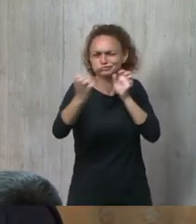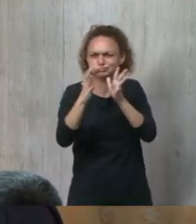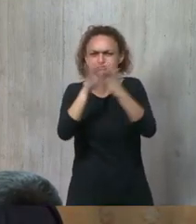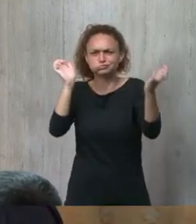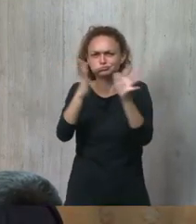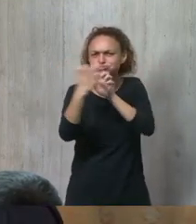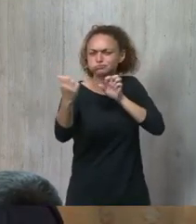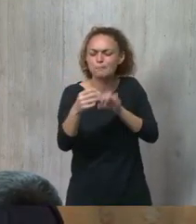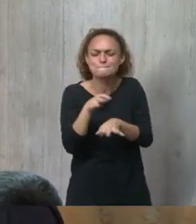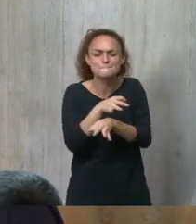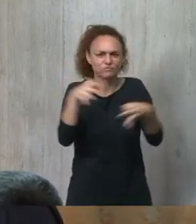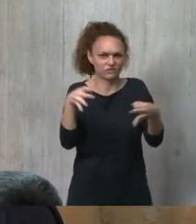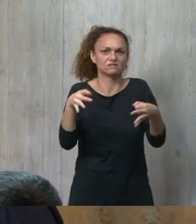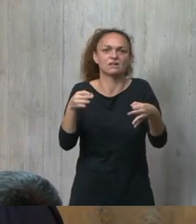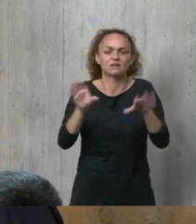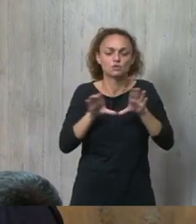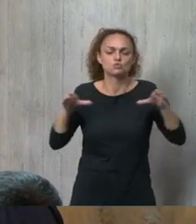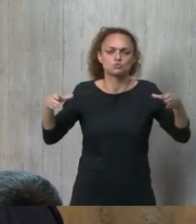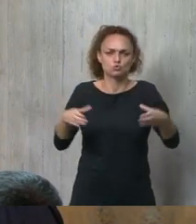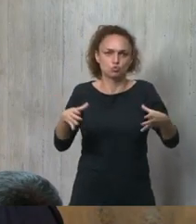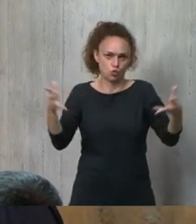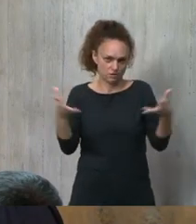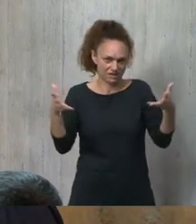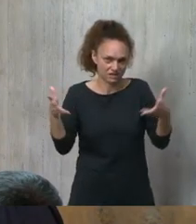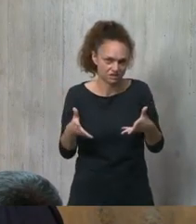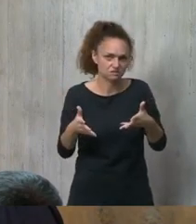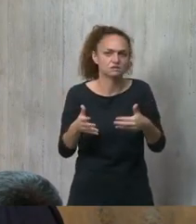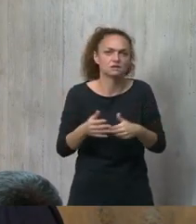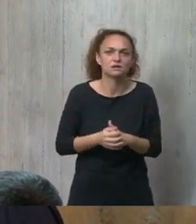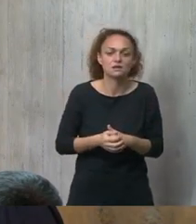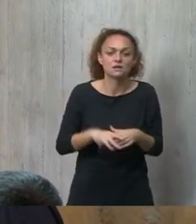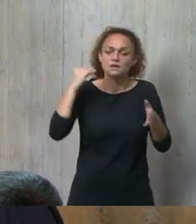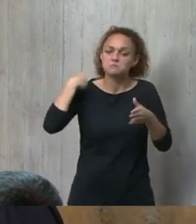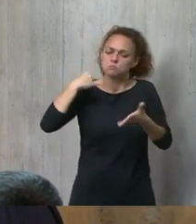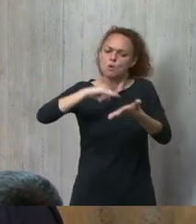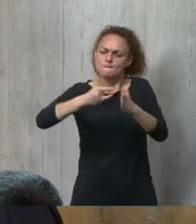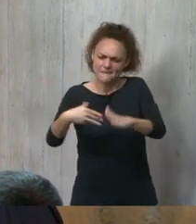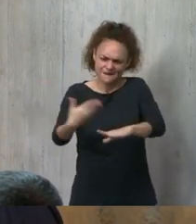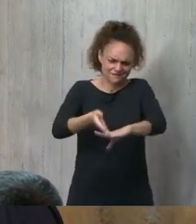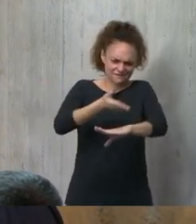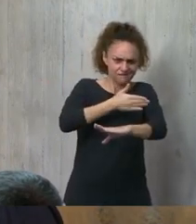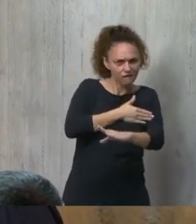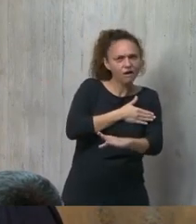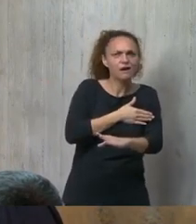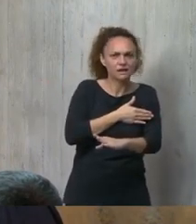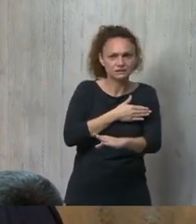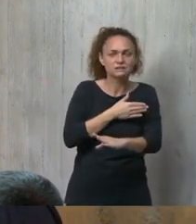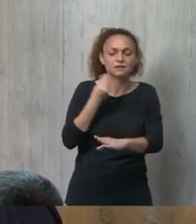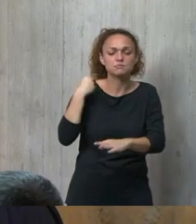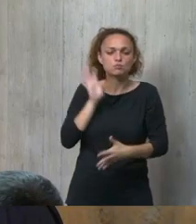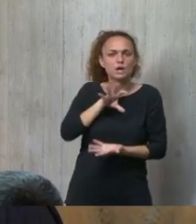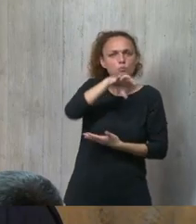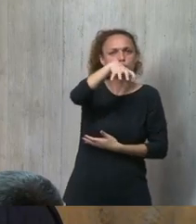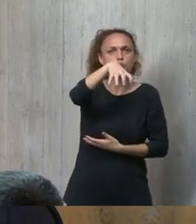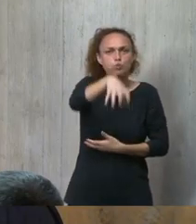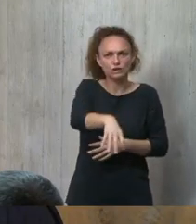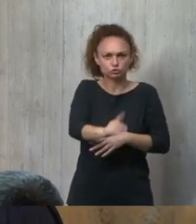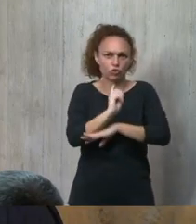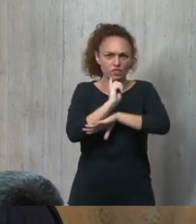ha establecido. Yo creo que se han ido cumpliendo todos y cada uno de los planes establecidos a través del puesto de mando avanzado y los